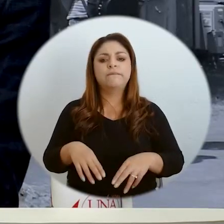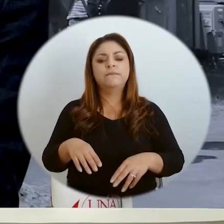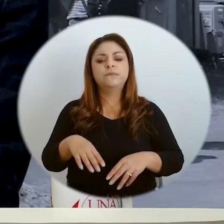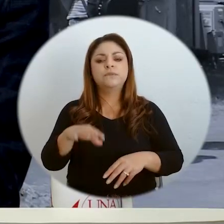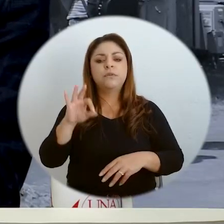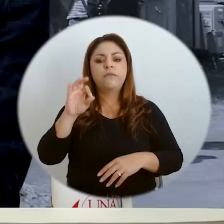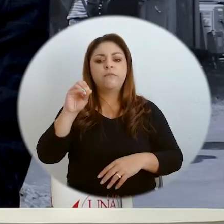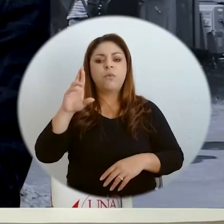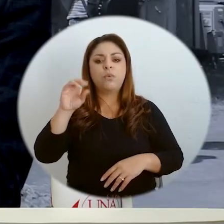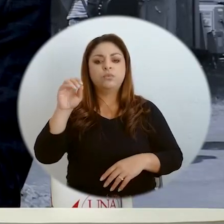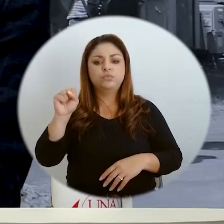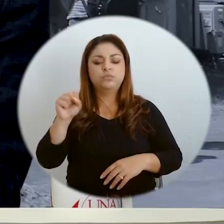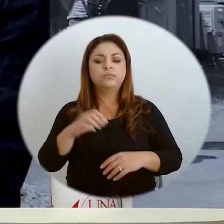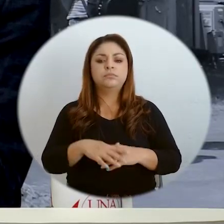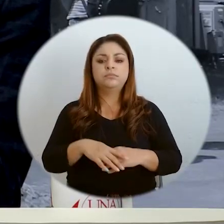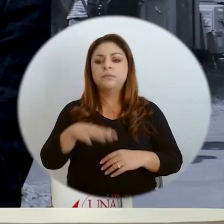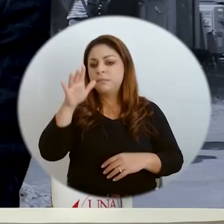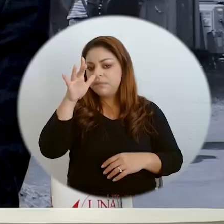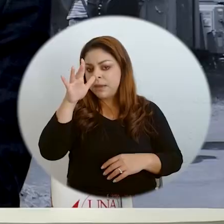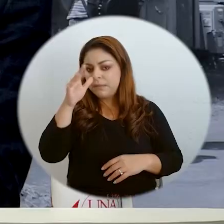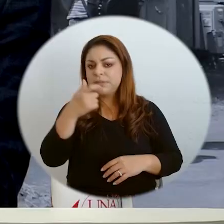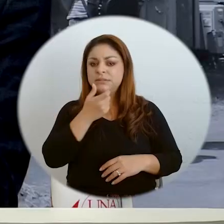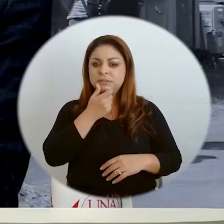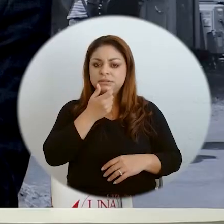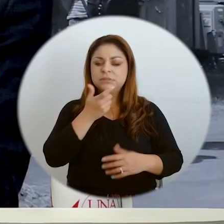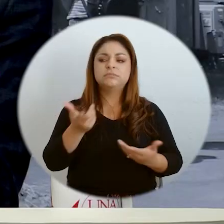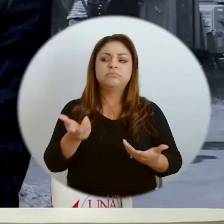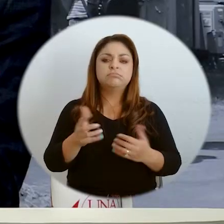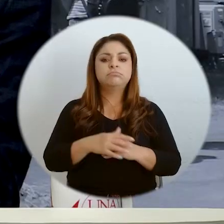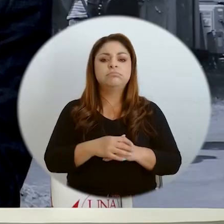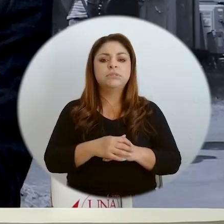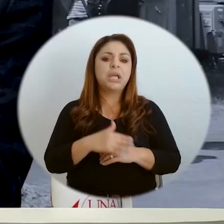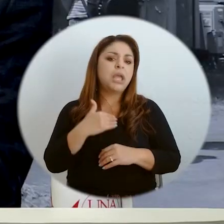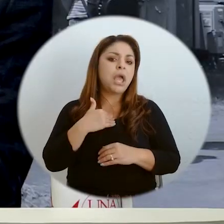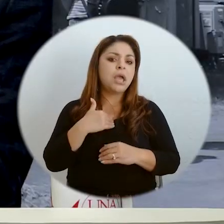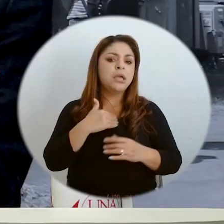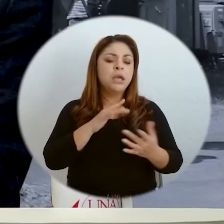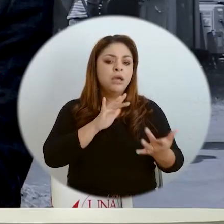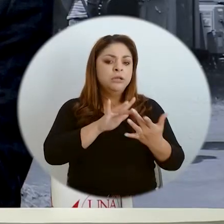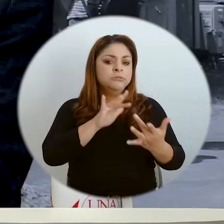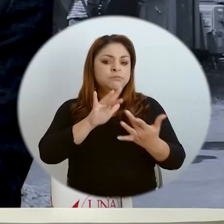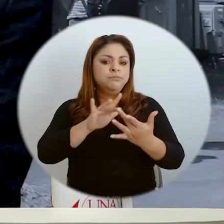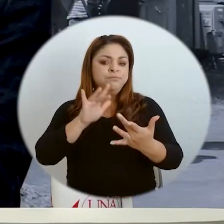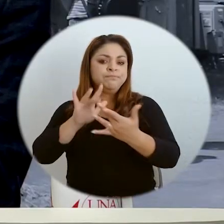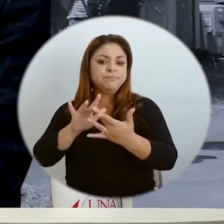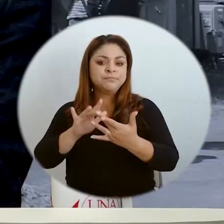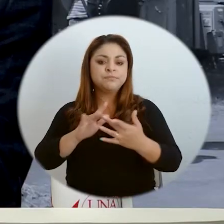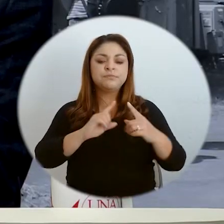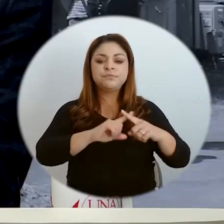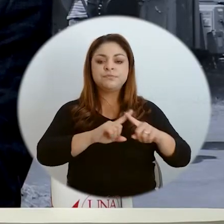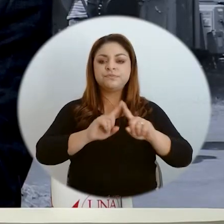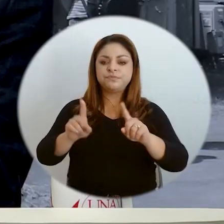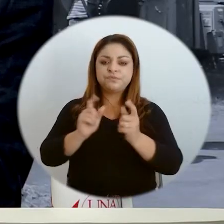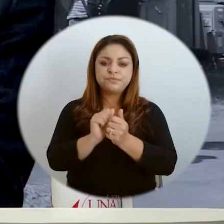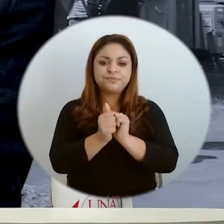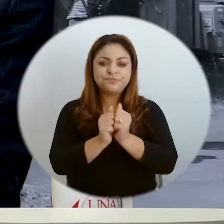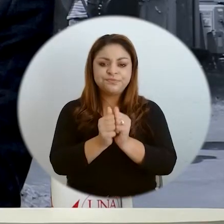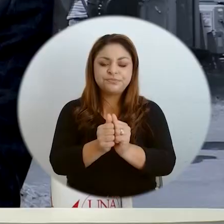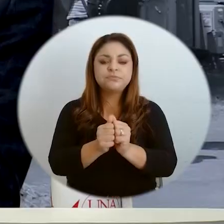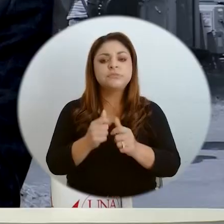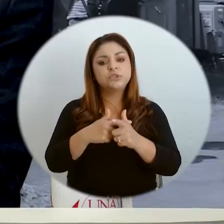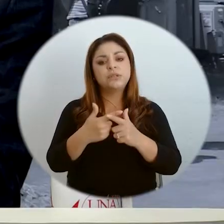en foros, en memes que se han apropiado, incluso tienen conexiones con ciertos tipos